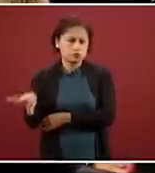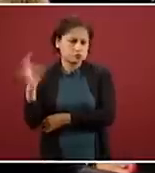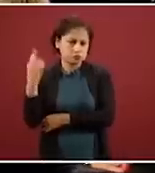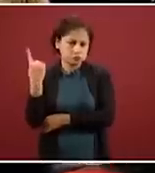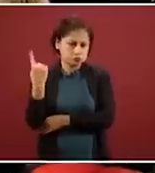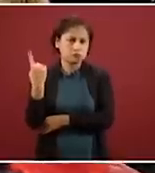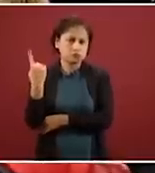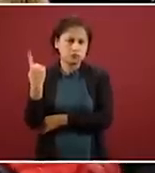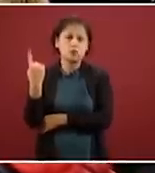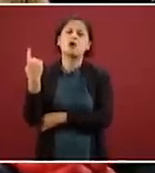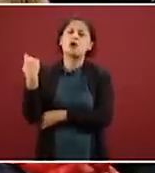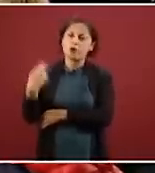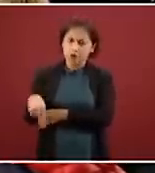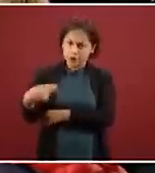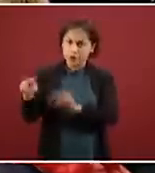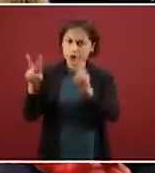Son crónicas también.